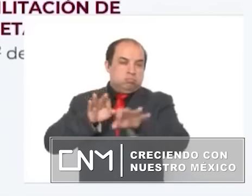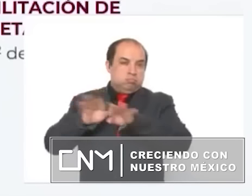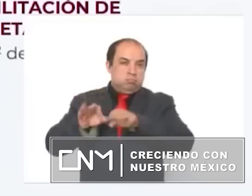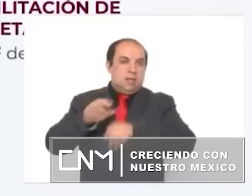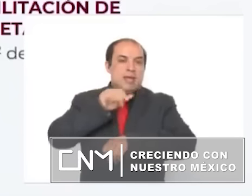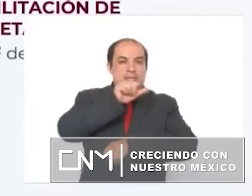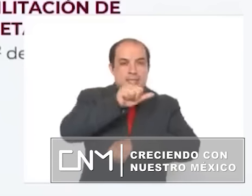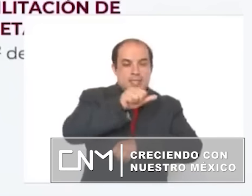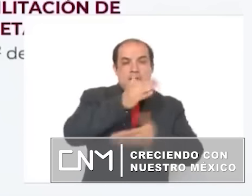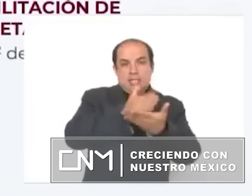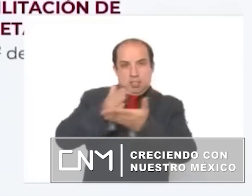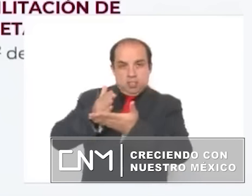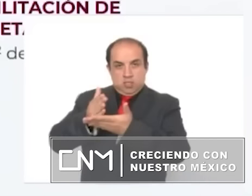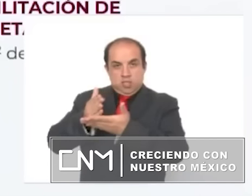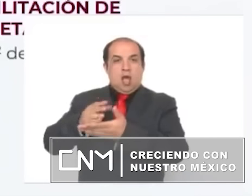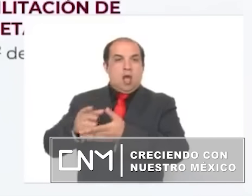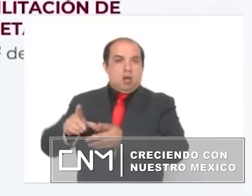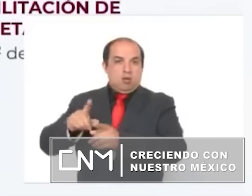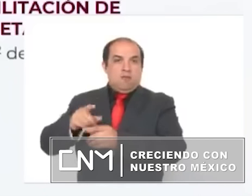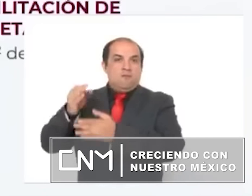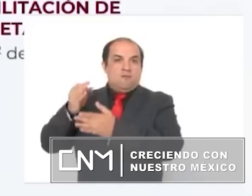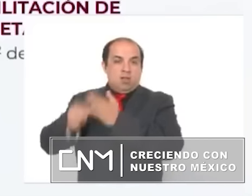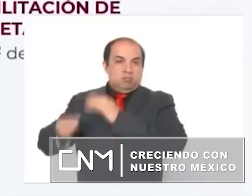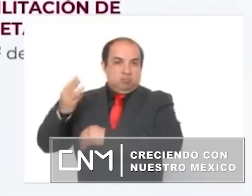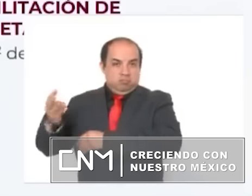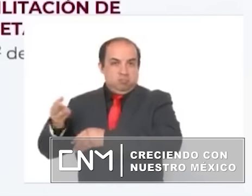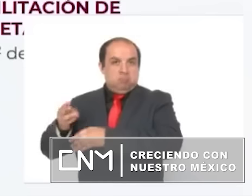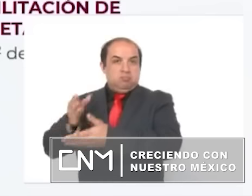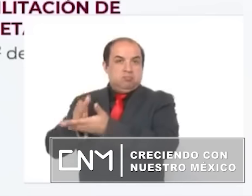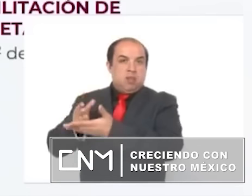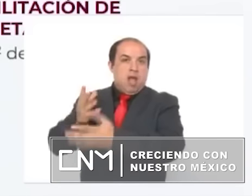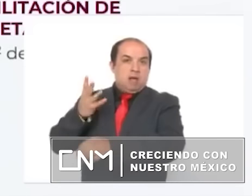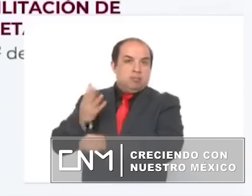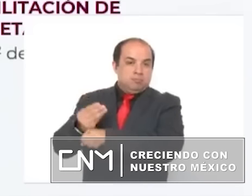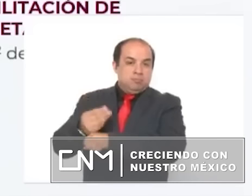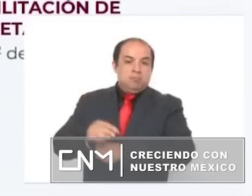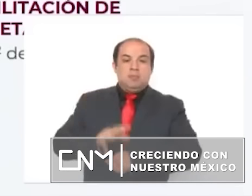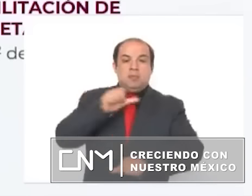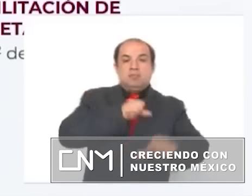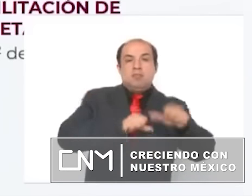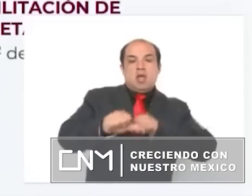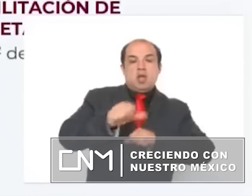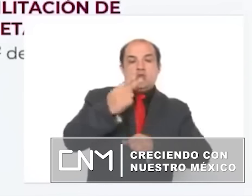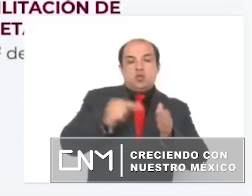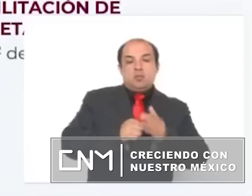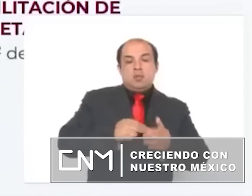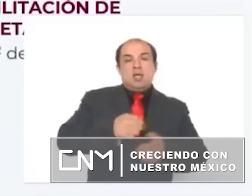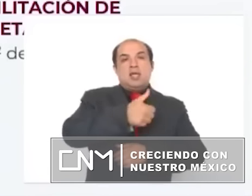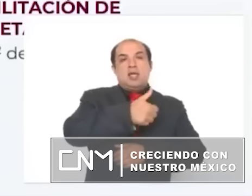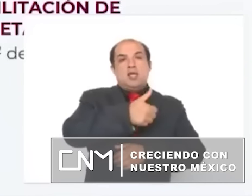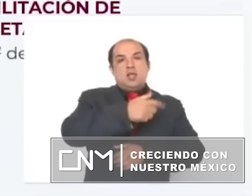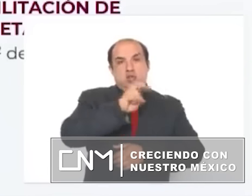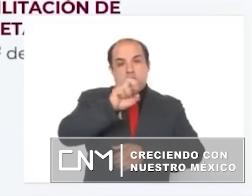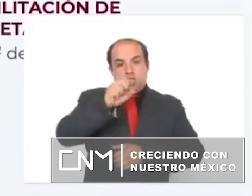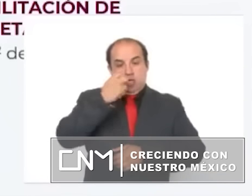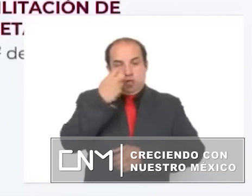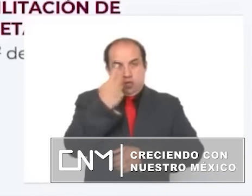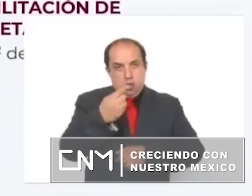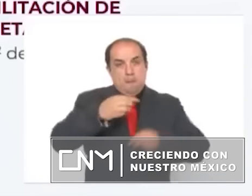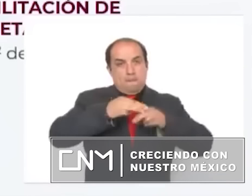de 19, ya se sustituyeron 2.261 metros cuadrados de 3.000 de